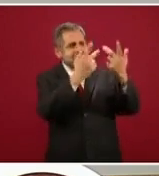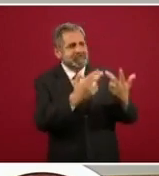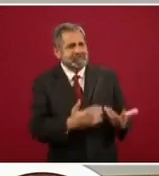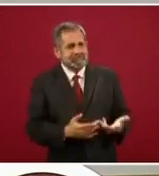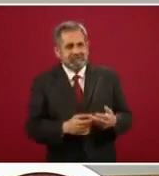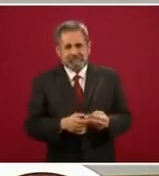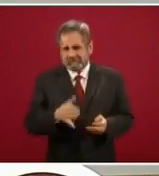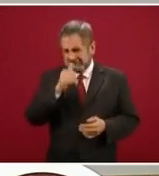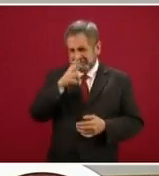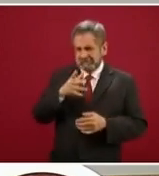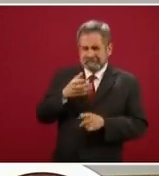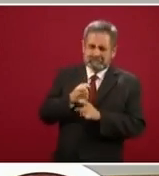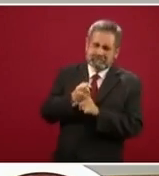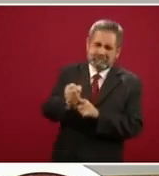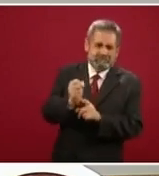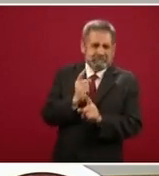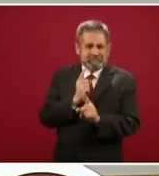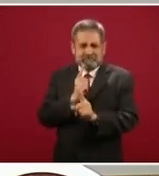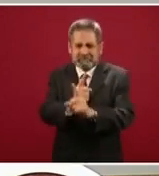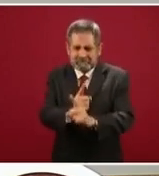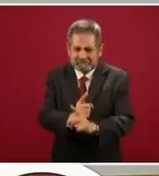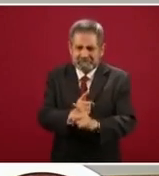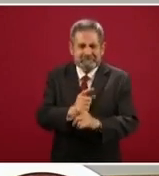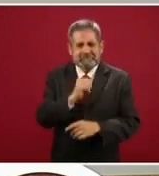sin agredir a nadie.